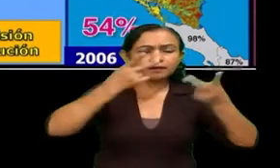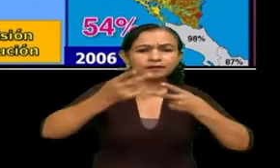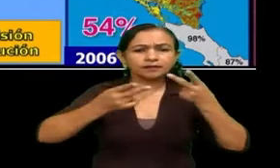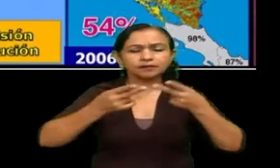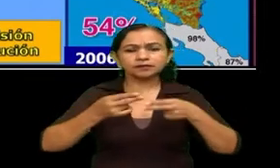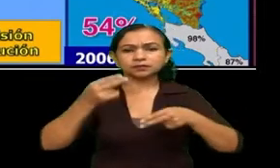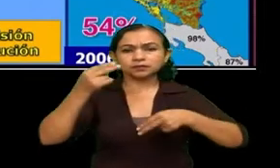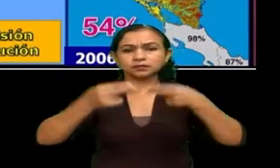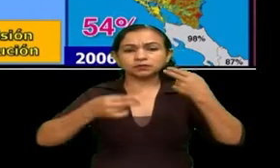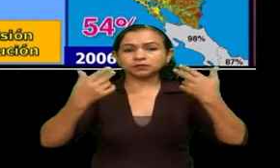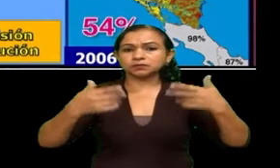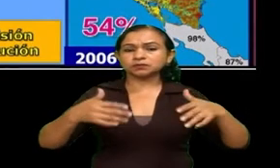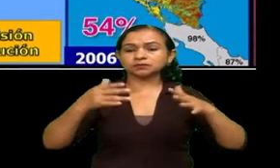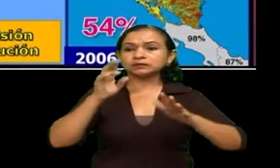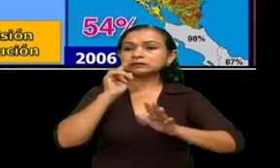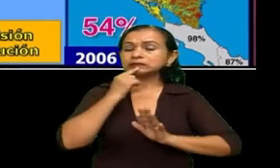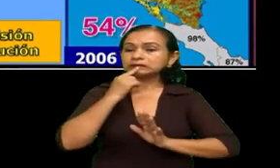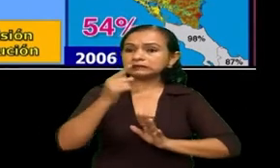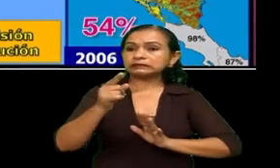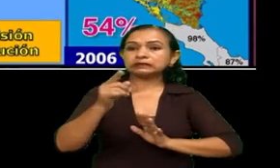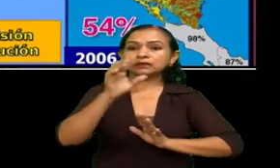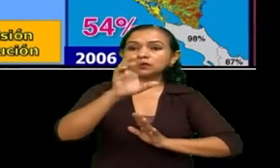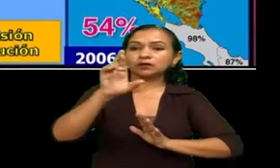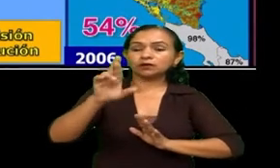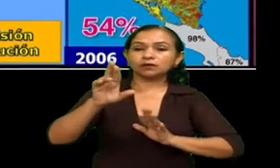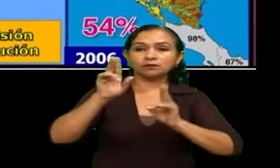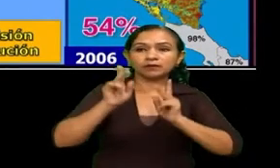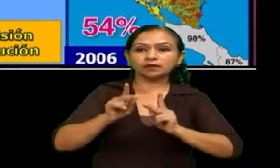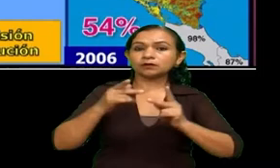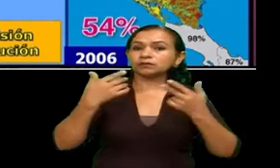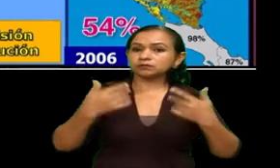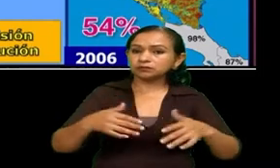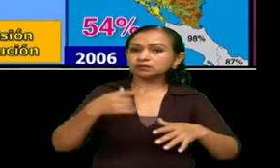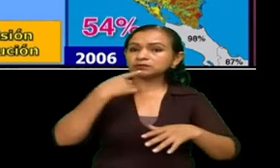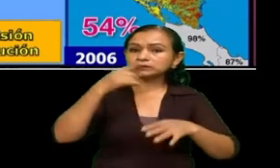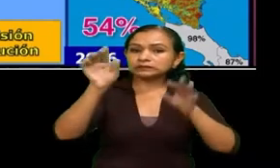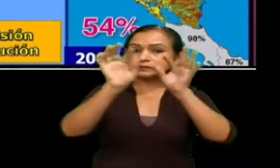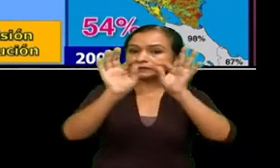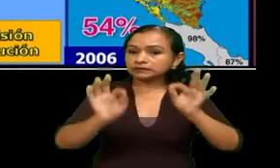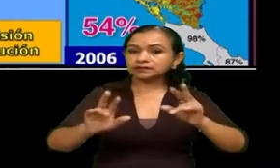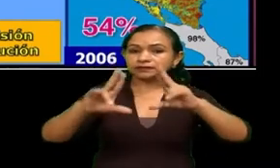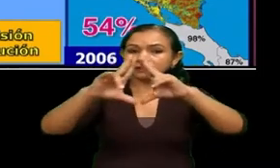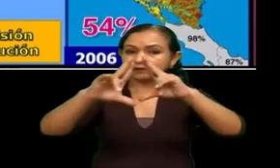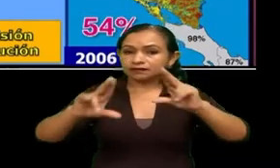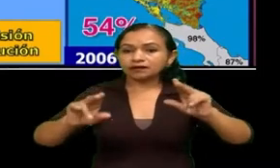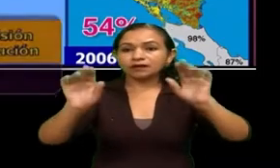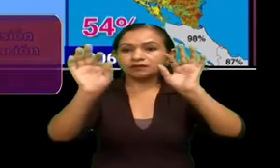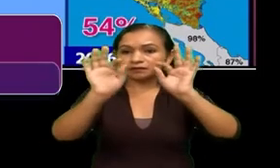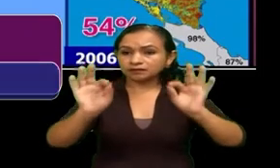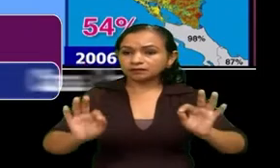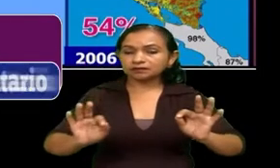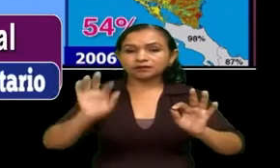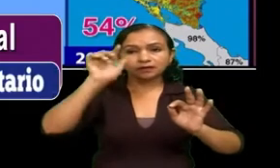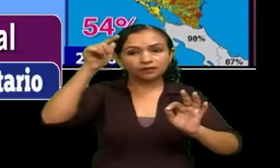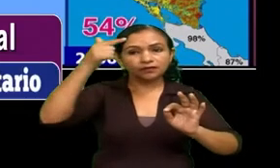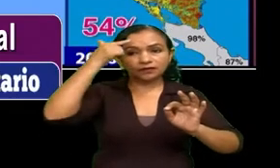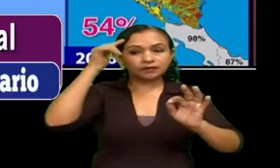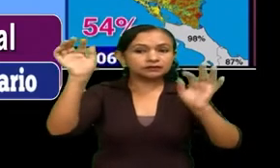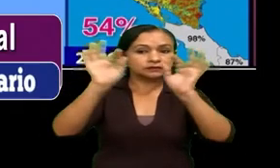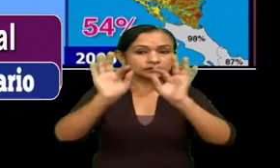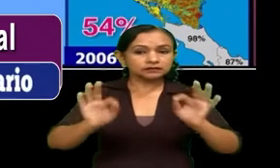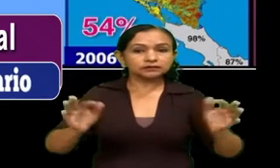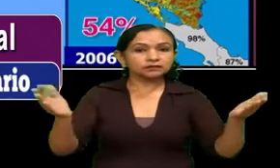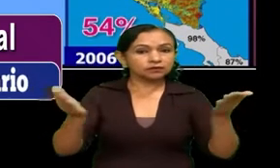indicadores ni entonces, papel mojado. Ellos realmente felicitan a todo el sector, a nuestro gobierno, de